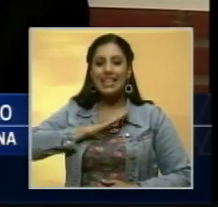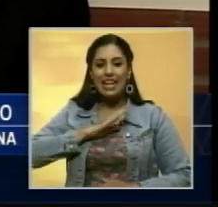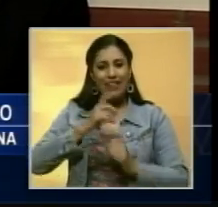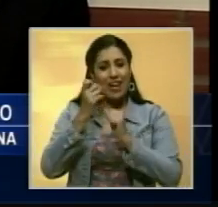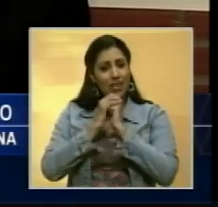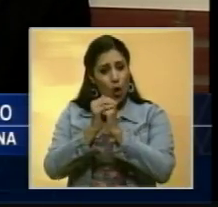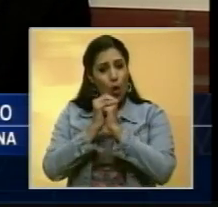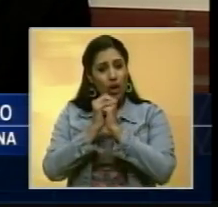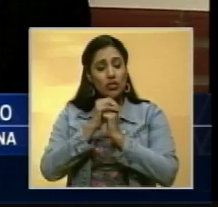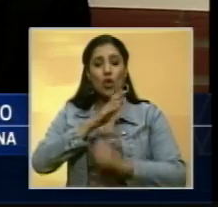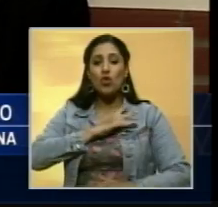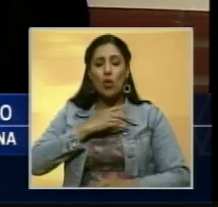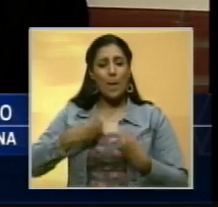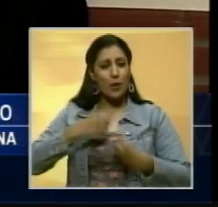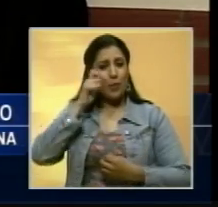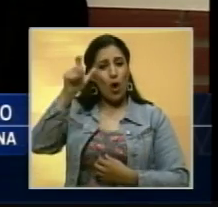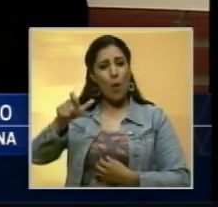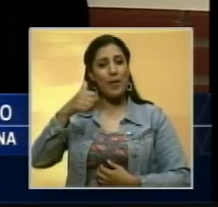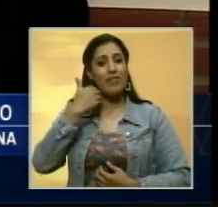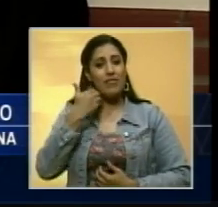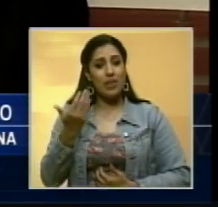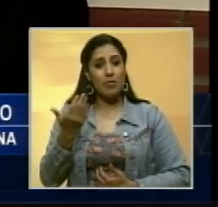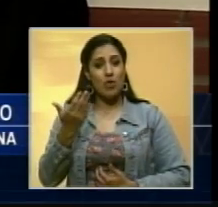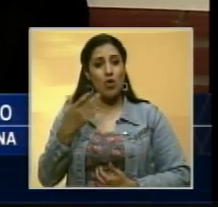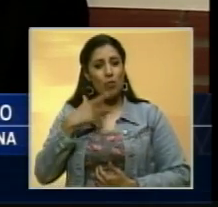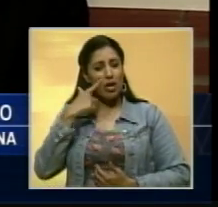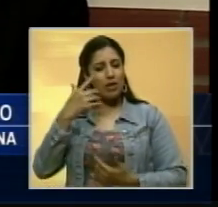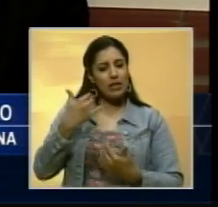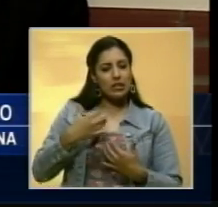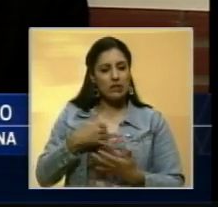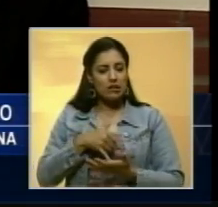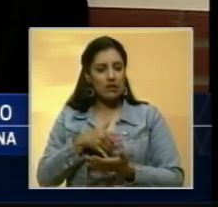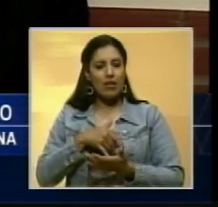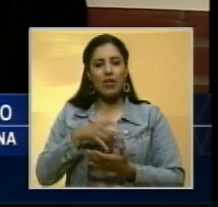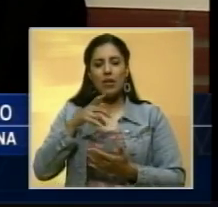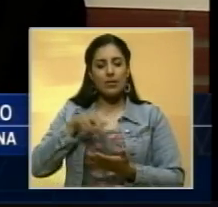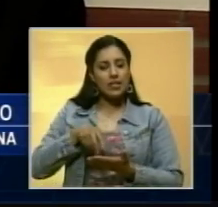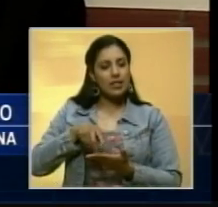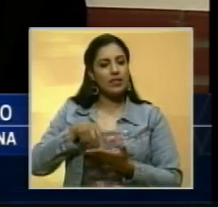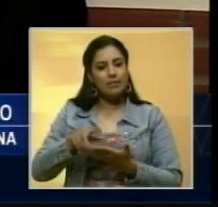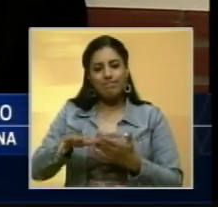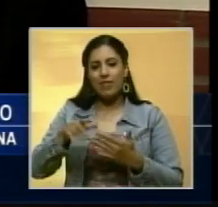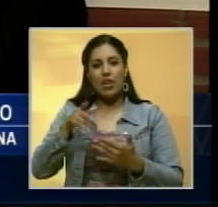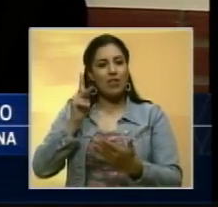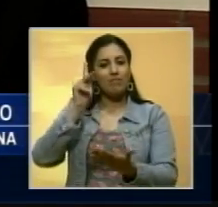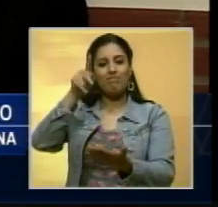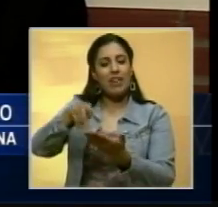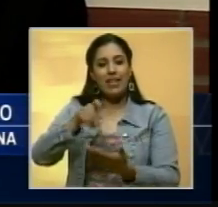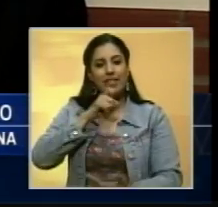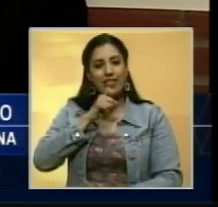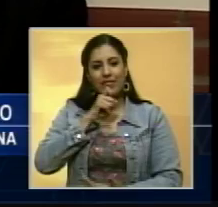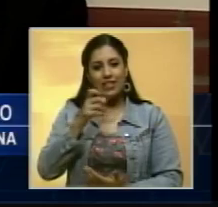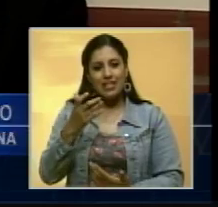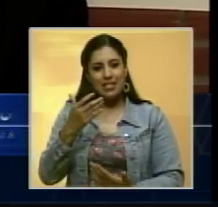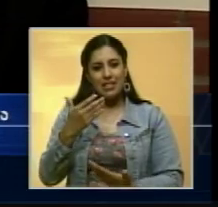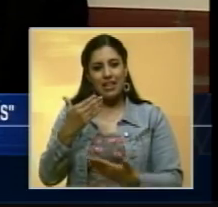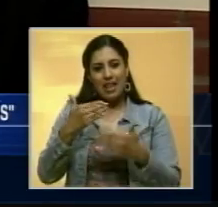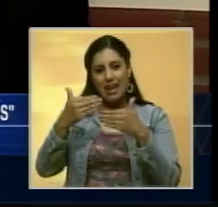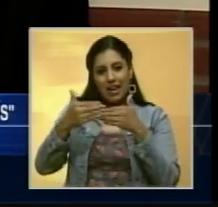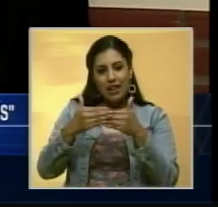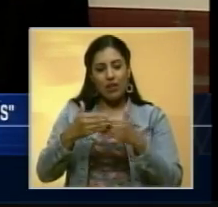orar. Me preocupa es su salud, porque lo vi muy quebrantado y yo sé que con esa salud él no va a llegar muy